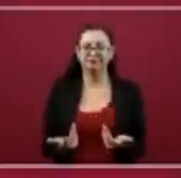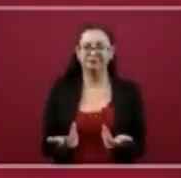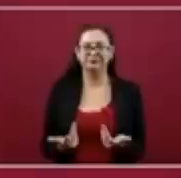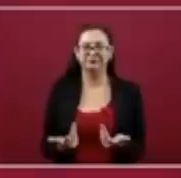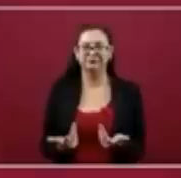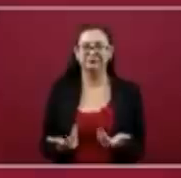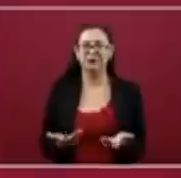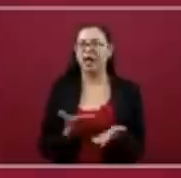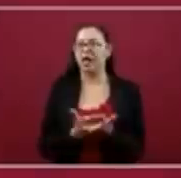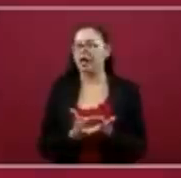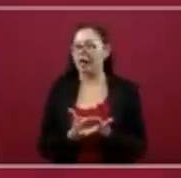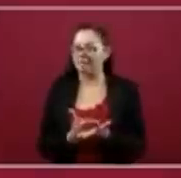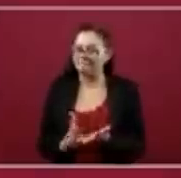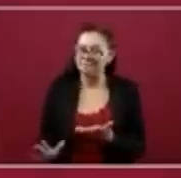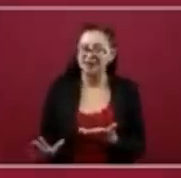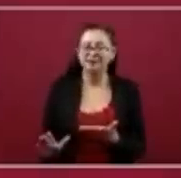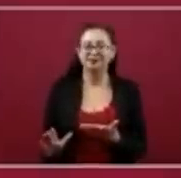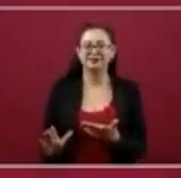autorizaron